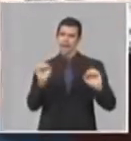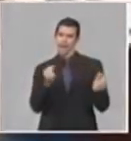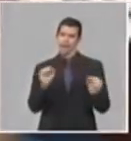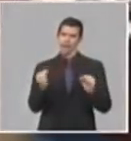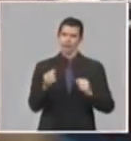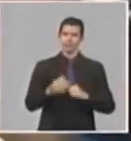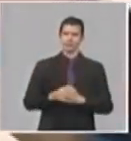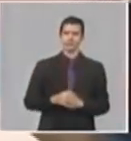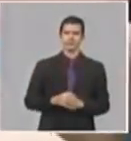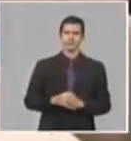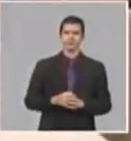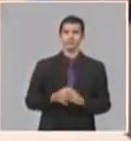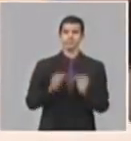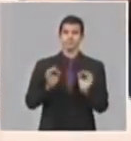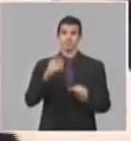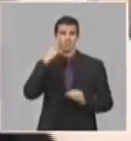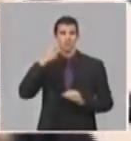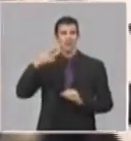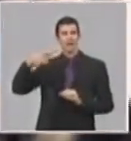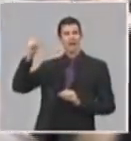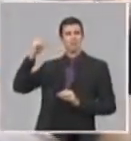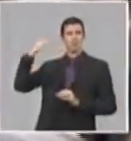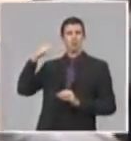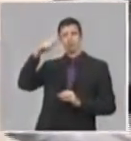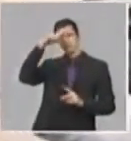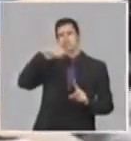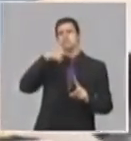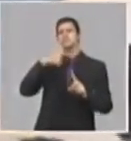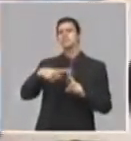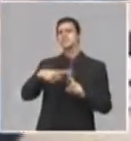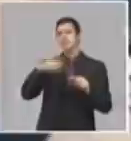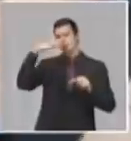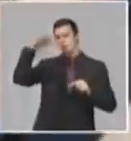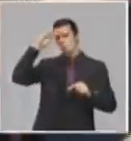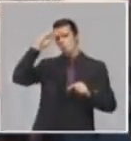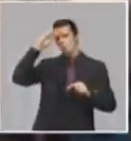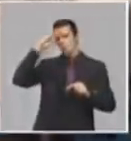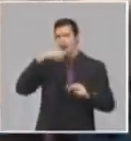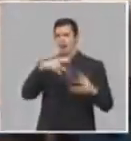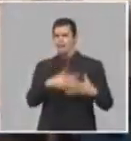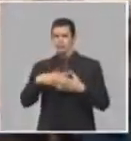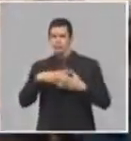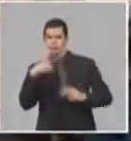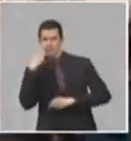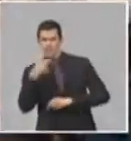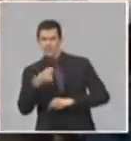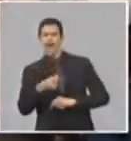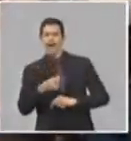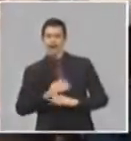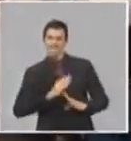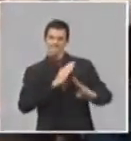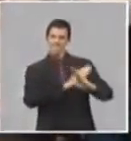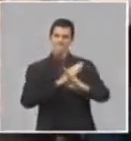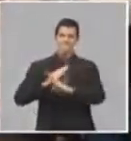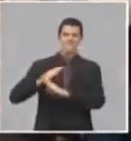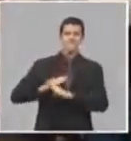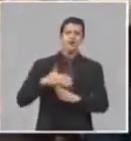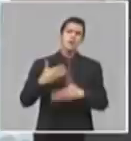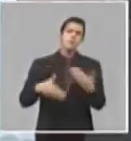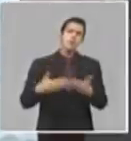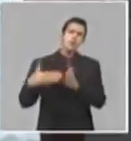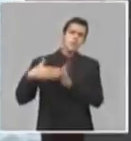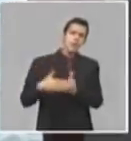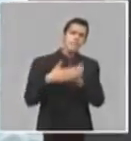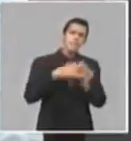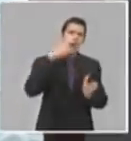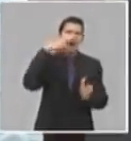persecución al combustible que necesitaba adquirir nuestro país, que fue el que nos llevó al primer momento en el que tuvimos que plantearnos un grupo de